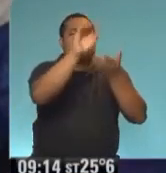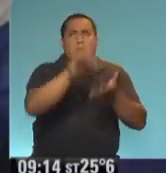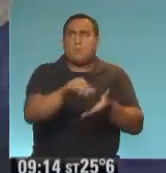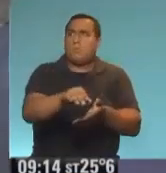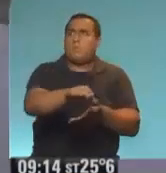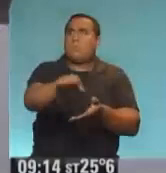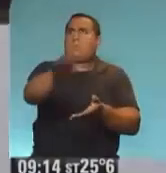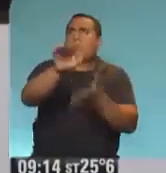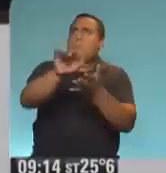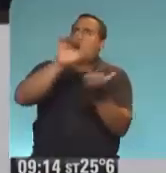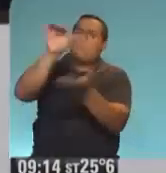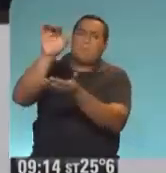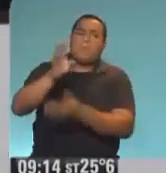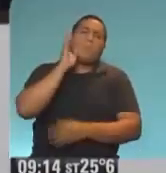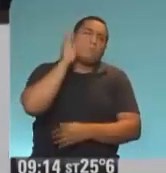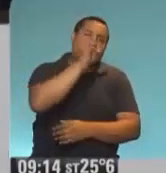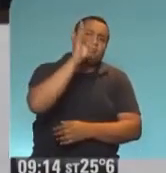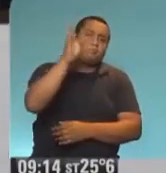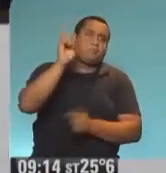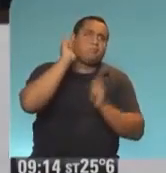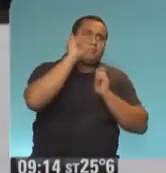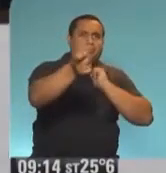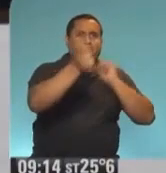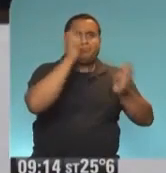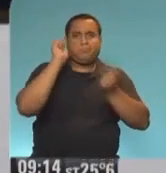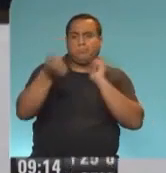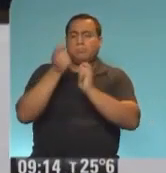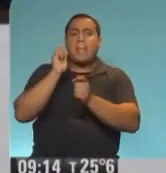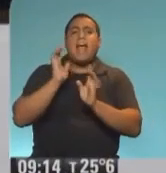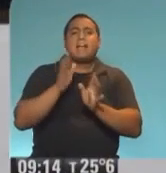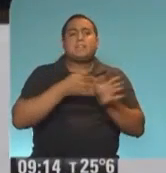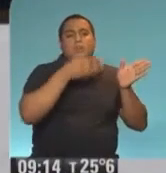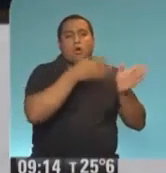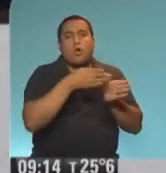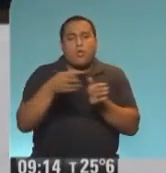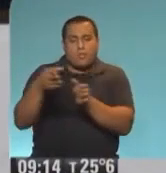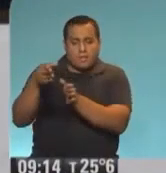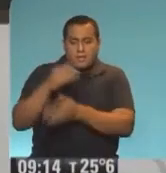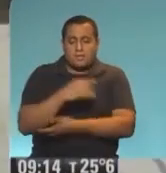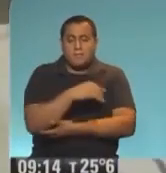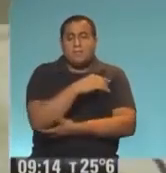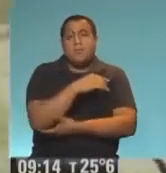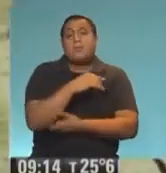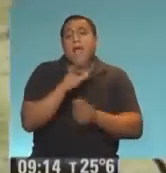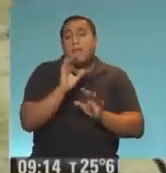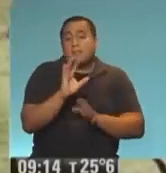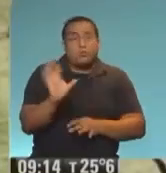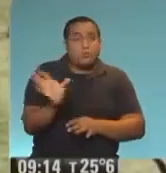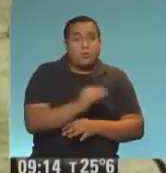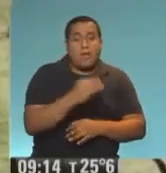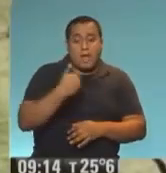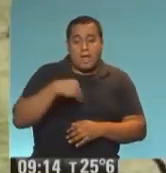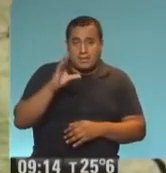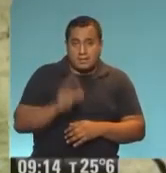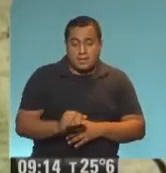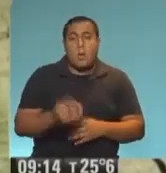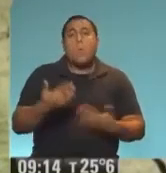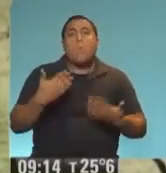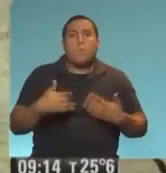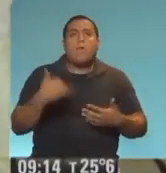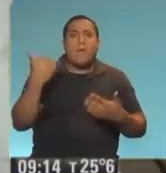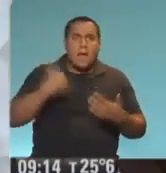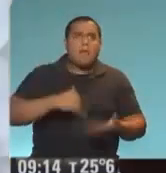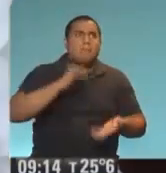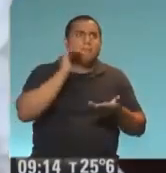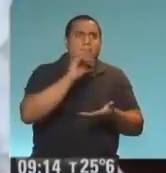provincia vecina y el troncal sigue, digamos así. Es la logística que tiende que todo el país tenga hoy las vacunas